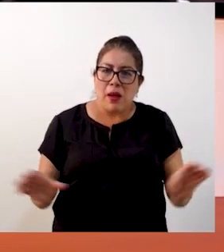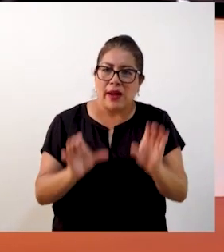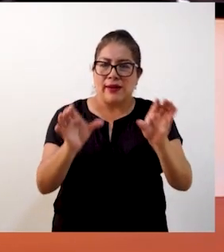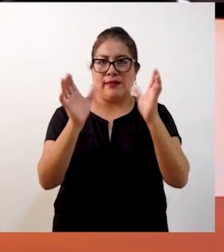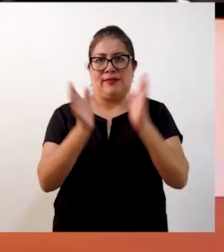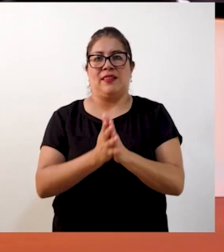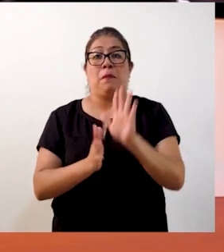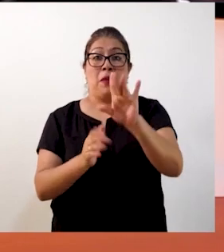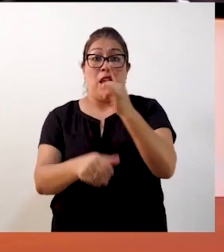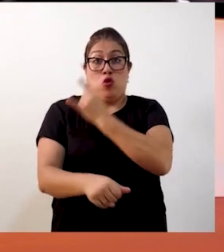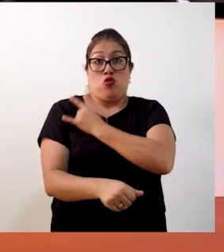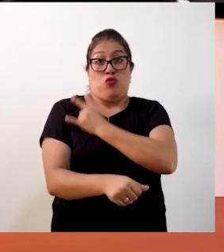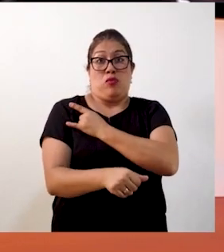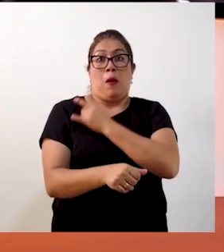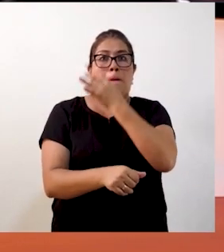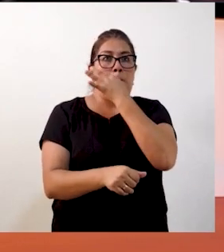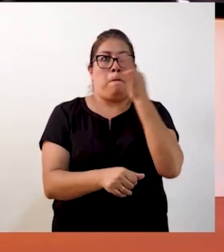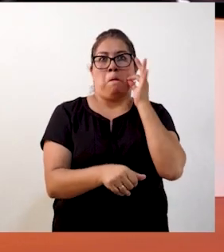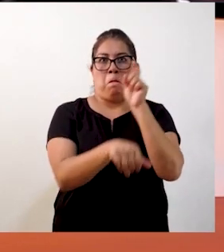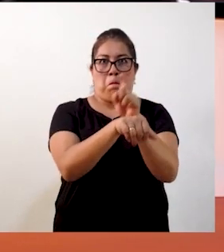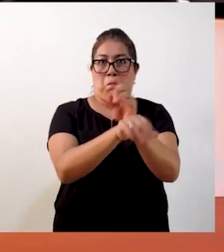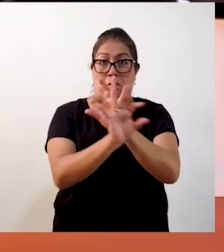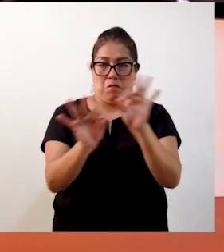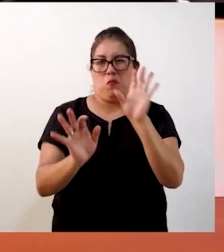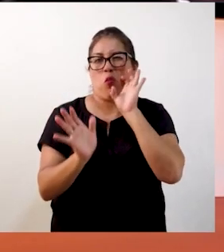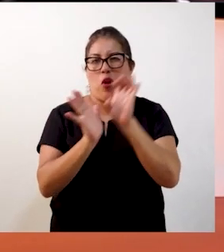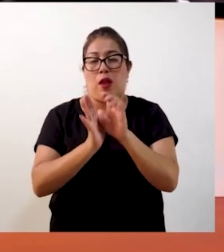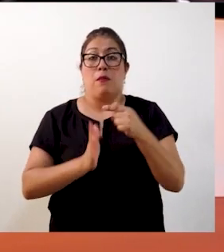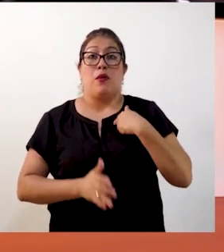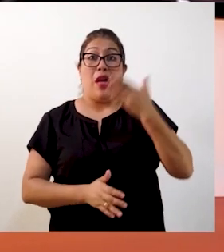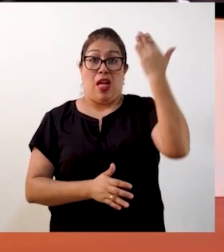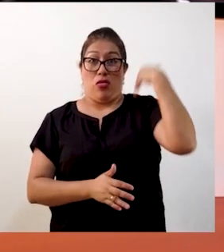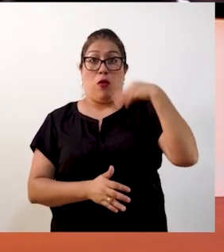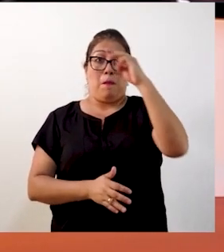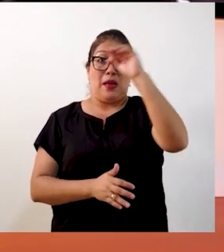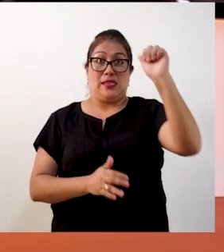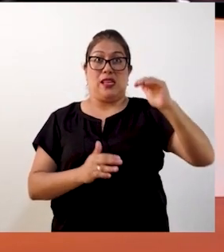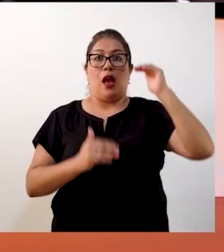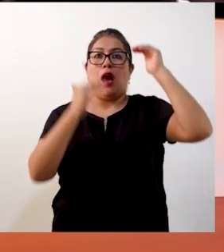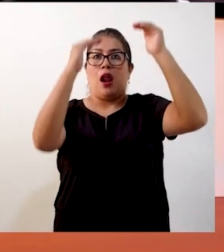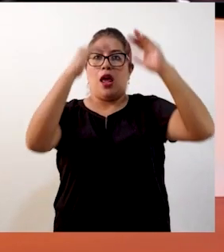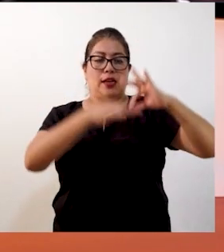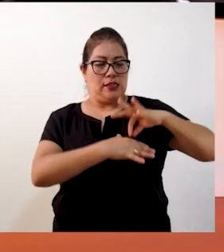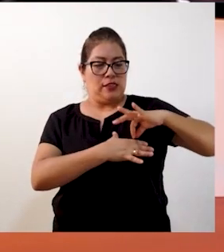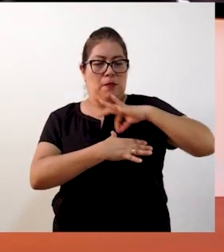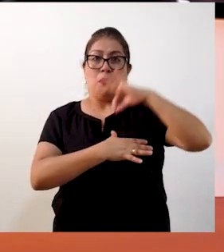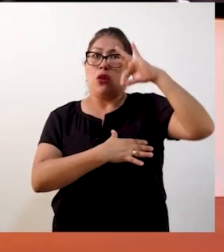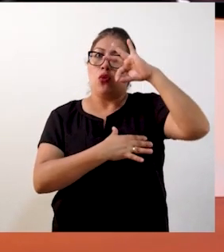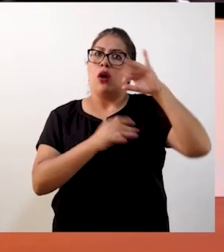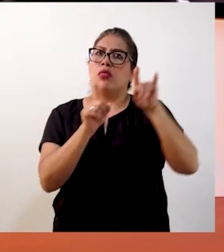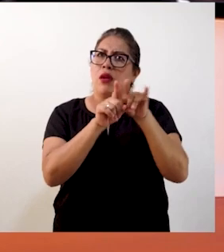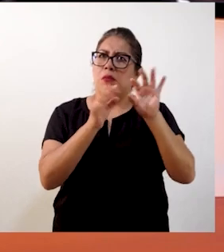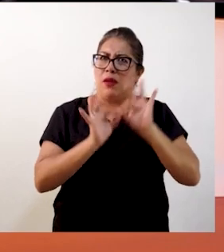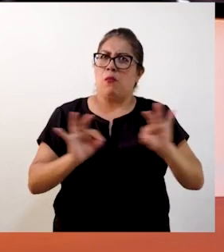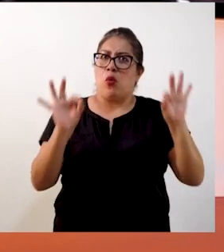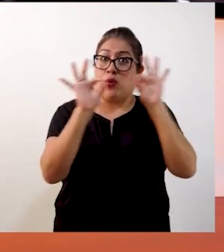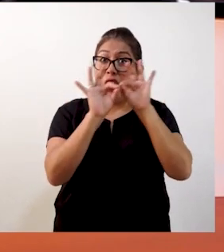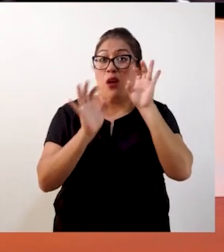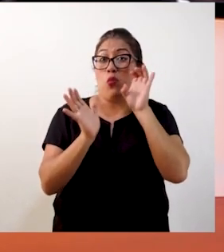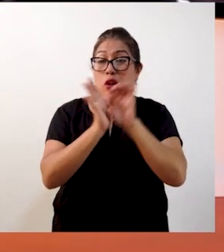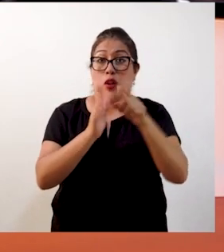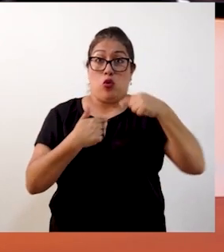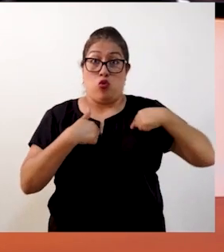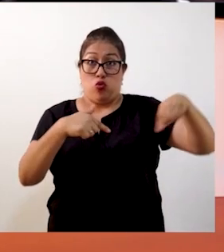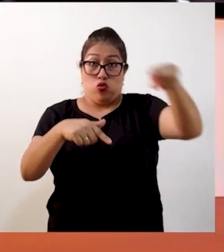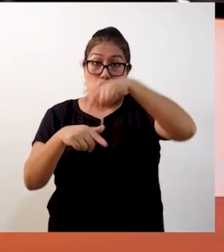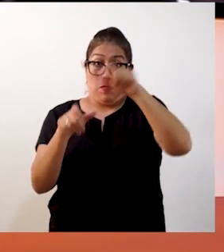ejemplo, no la enseñan en las universidades, a mí ni en las maestrías, es la parte espiritual. Nosotros como seres